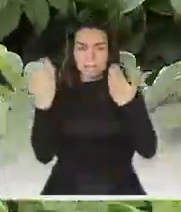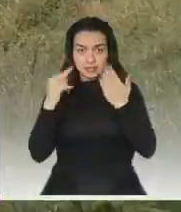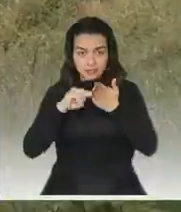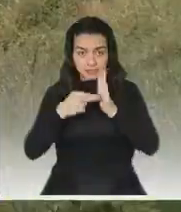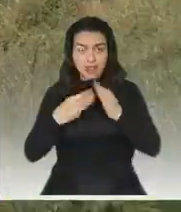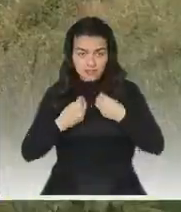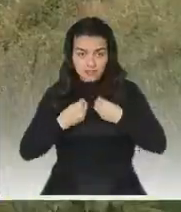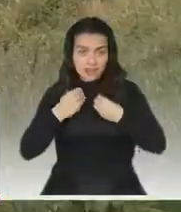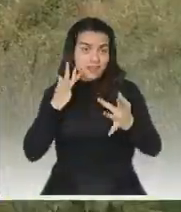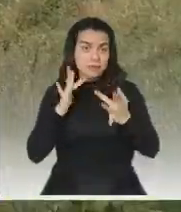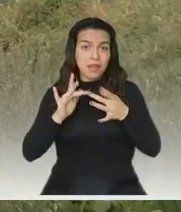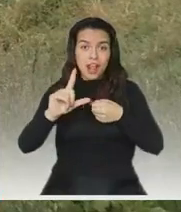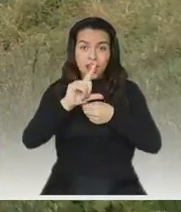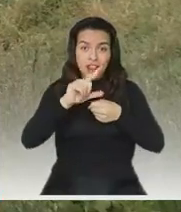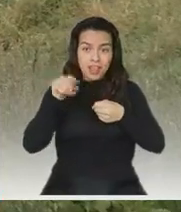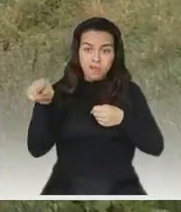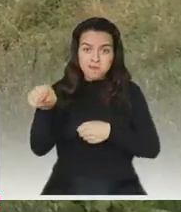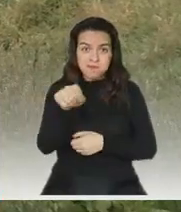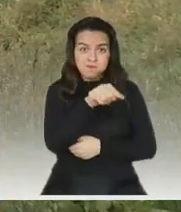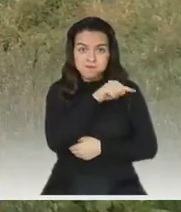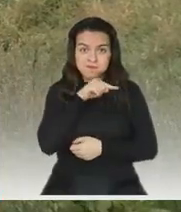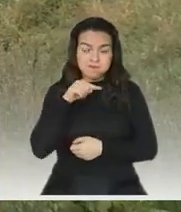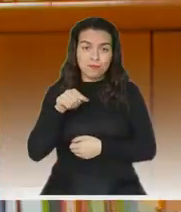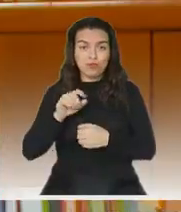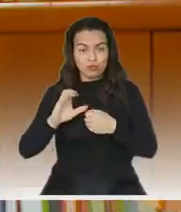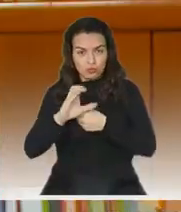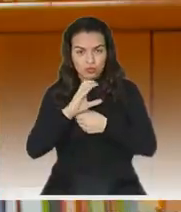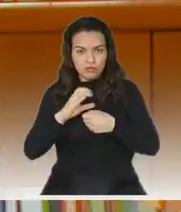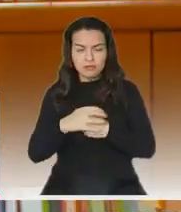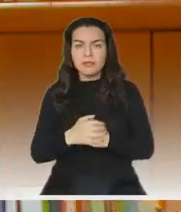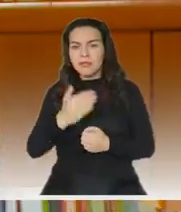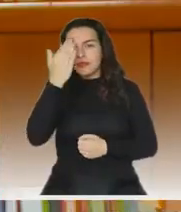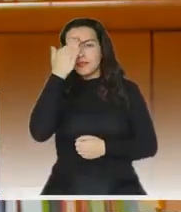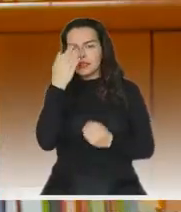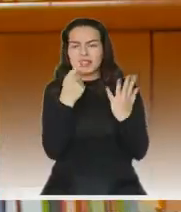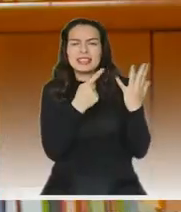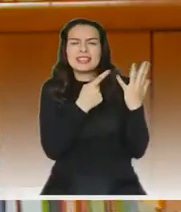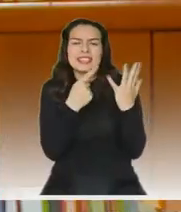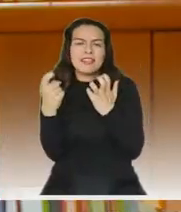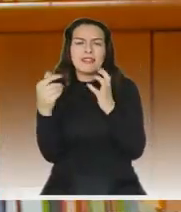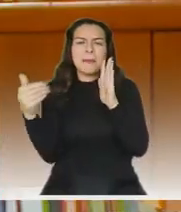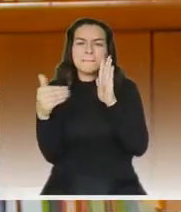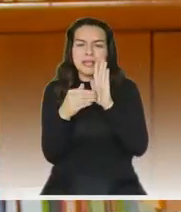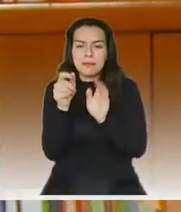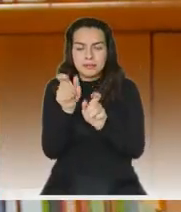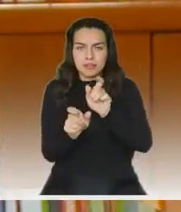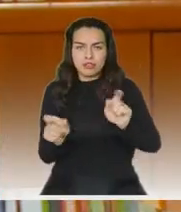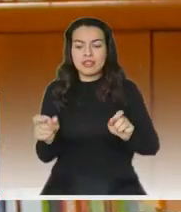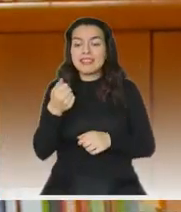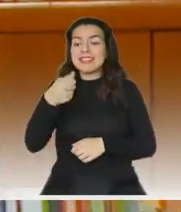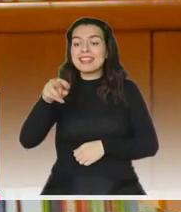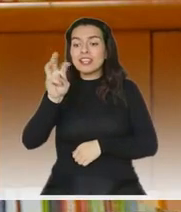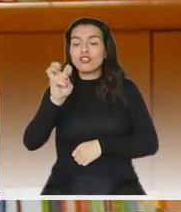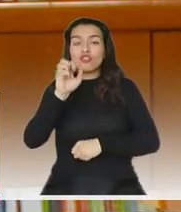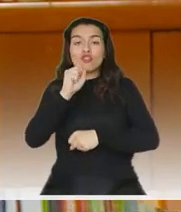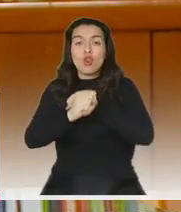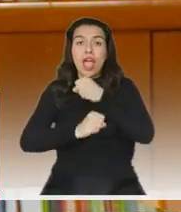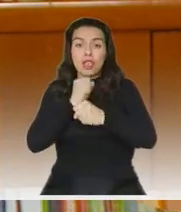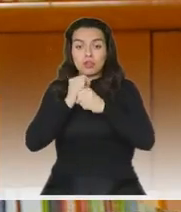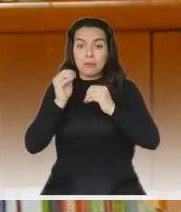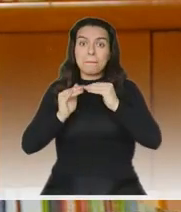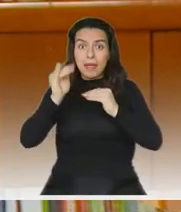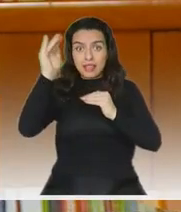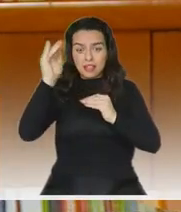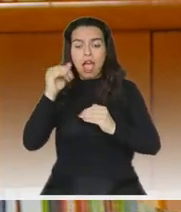rurales de la ciudad el caso bogotá casi 600.000 personas mayores de 18 años se auto identifican como